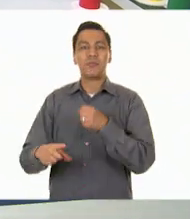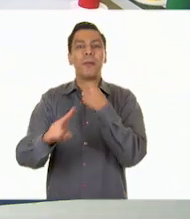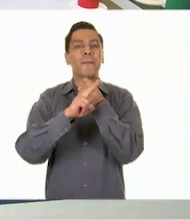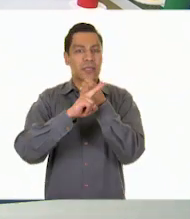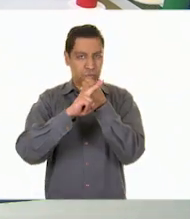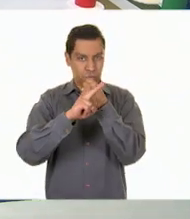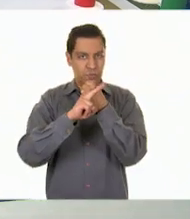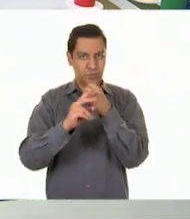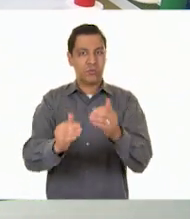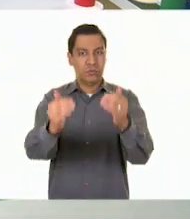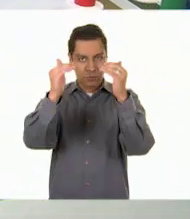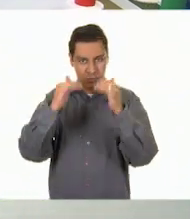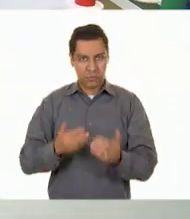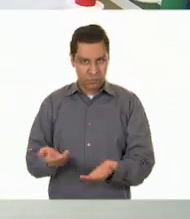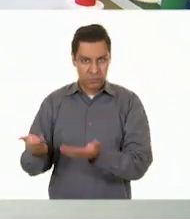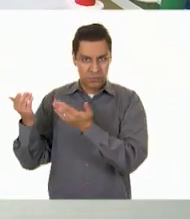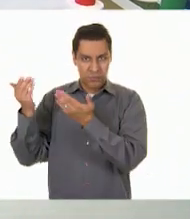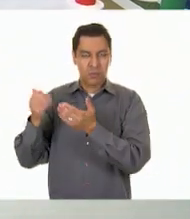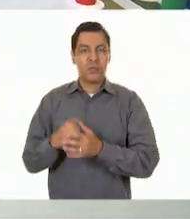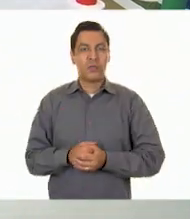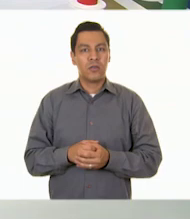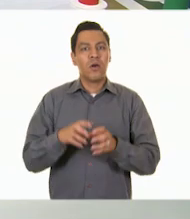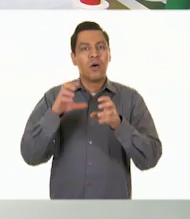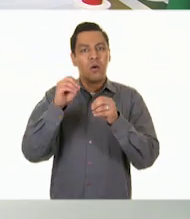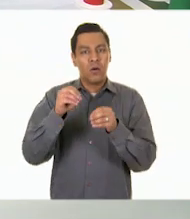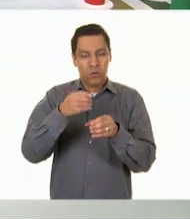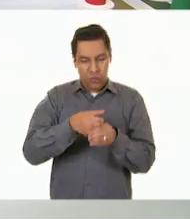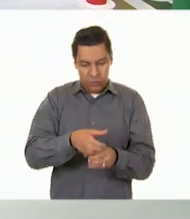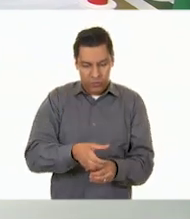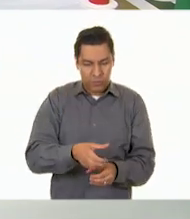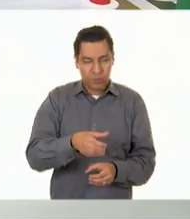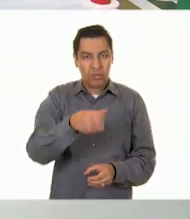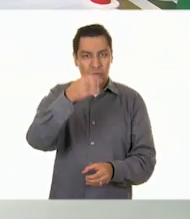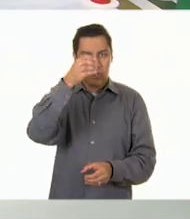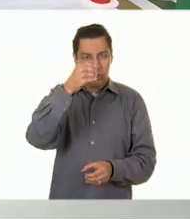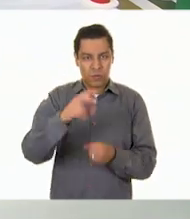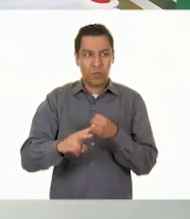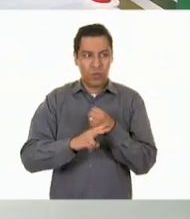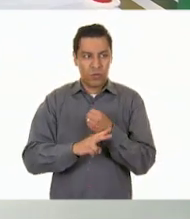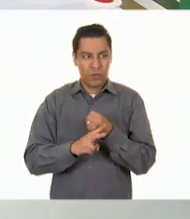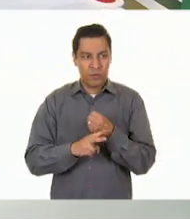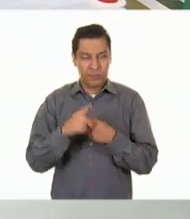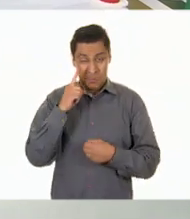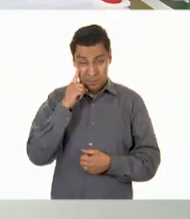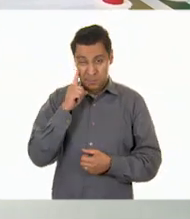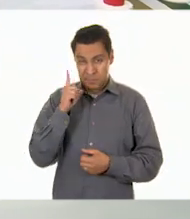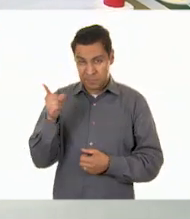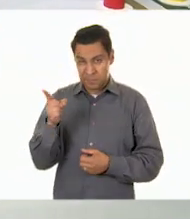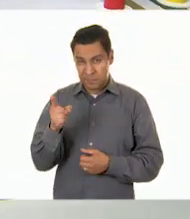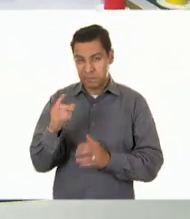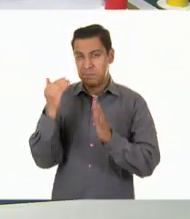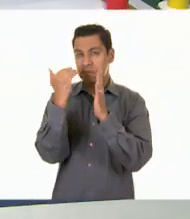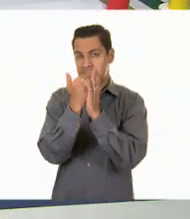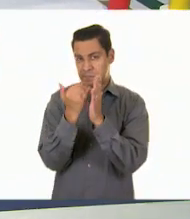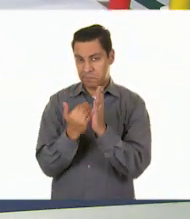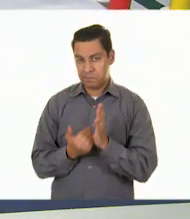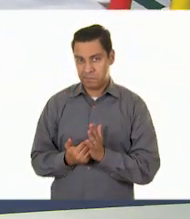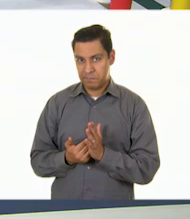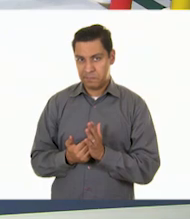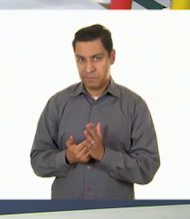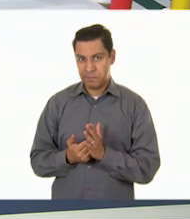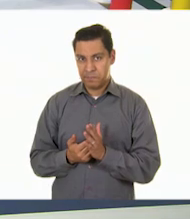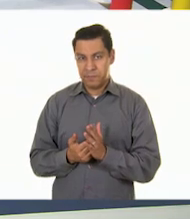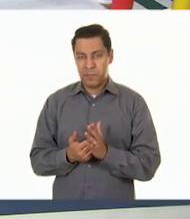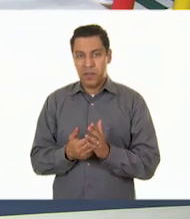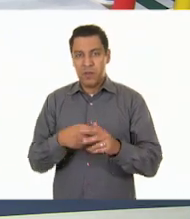vasos muy bien yo quiero botellas como los colocó bien como va a ser un títere